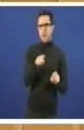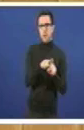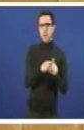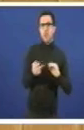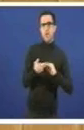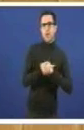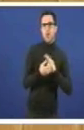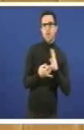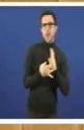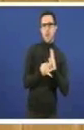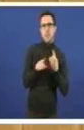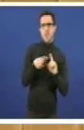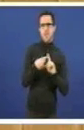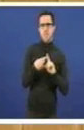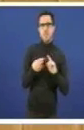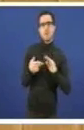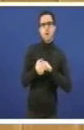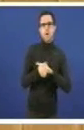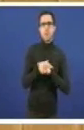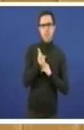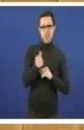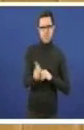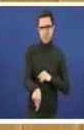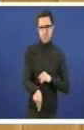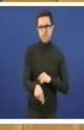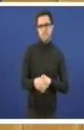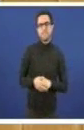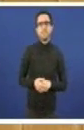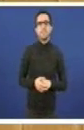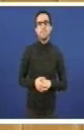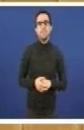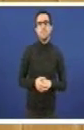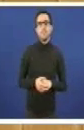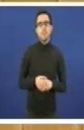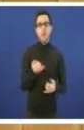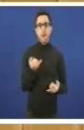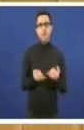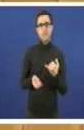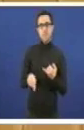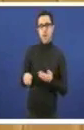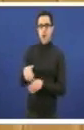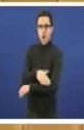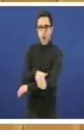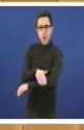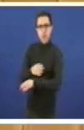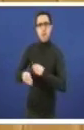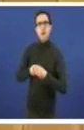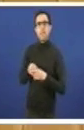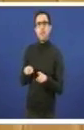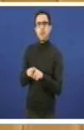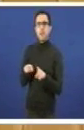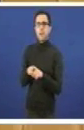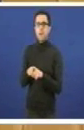e calidade e dereitos E para redondear a xugada o goberno lle sirve en bandeixa unha drástica